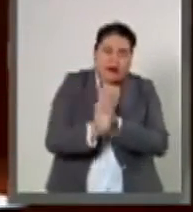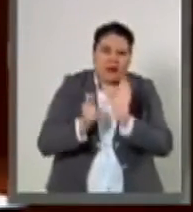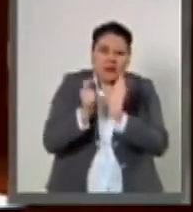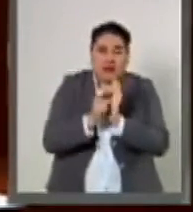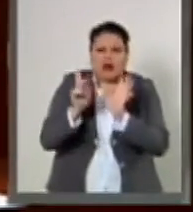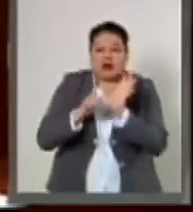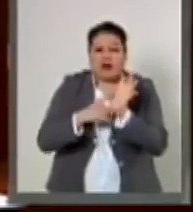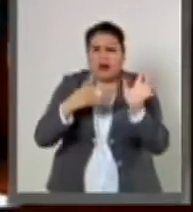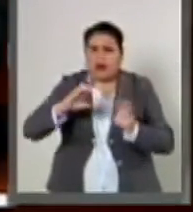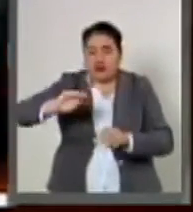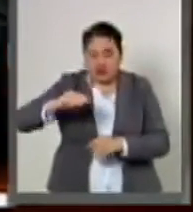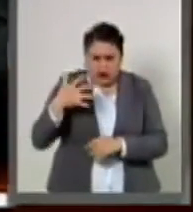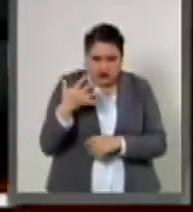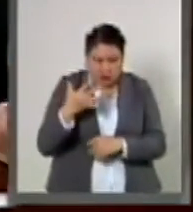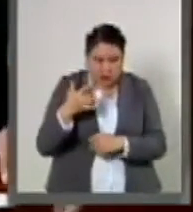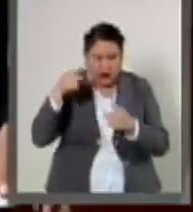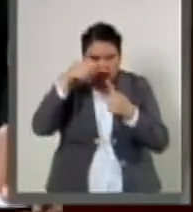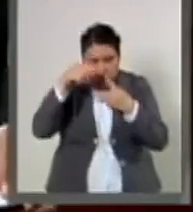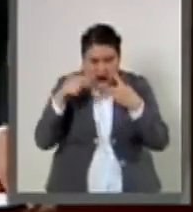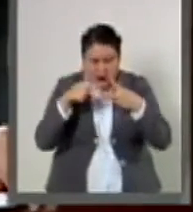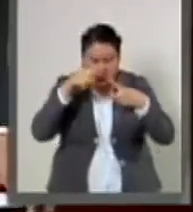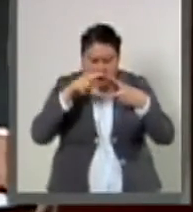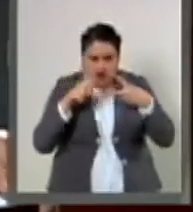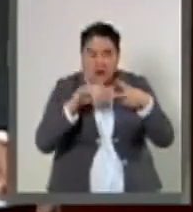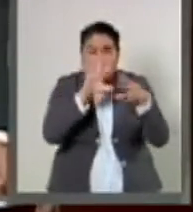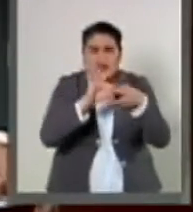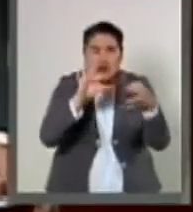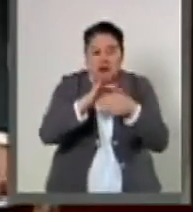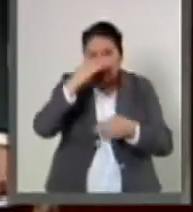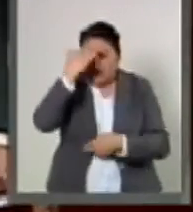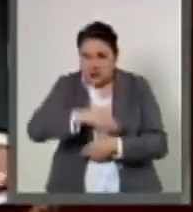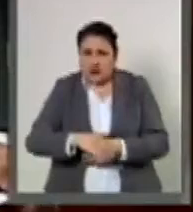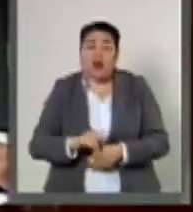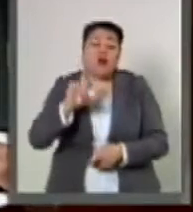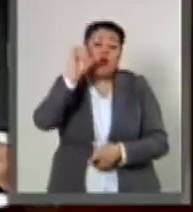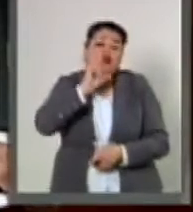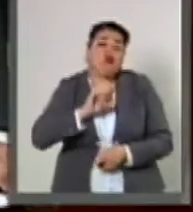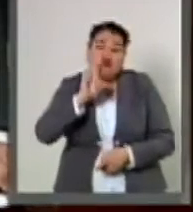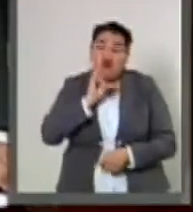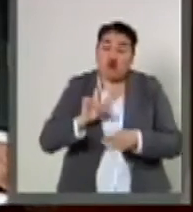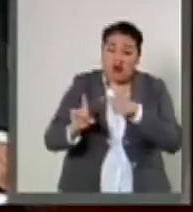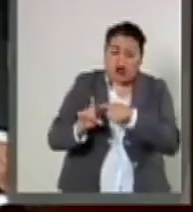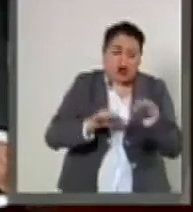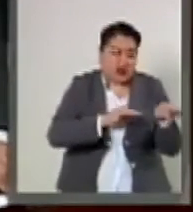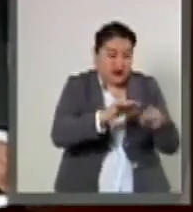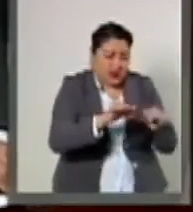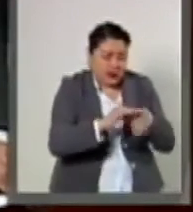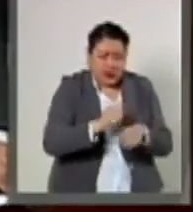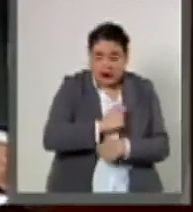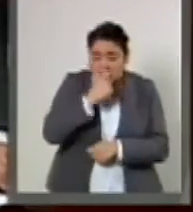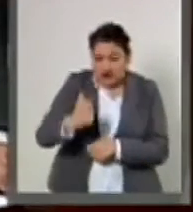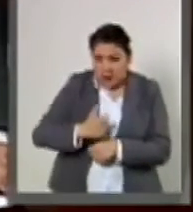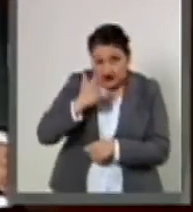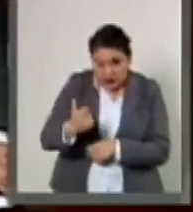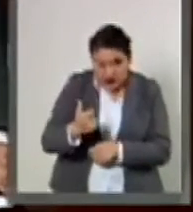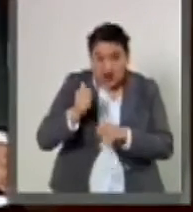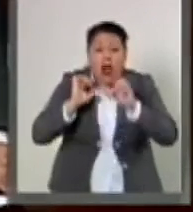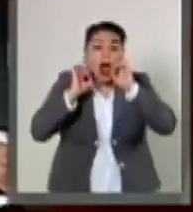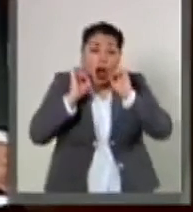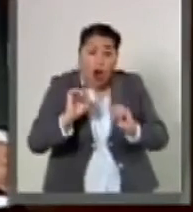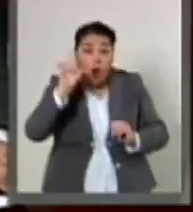1995, se hace una distinción entre el derecho que tienen las esposas de los trabajadores y los cónyuges de las